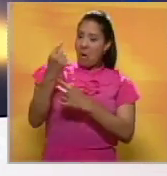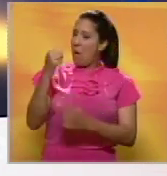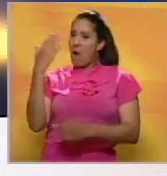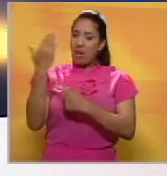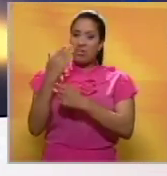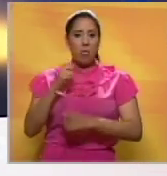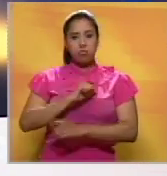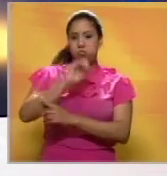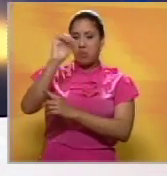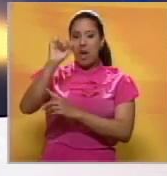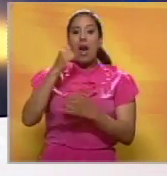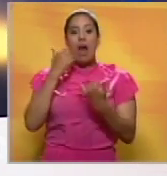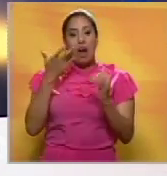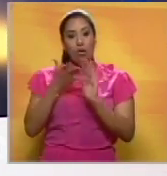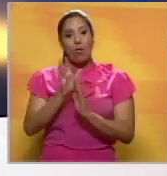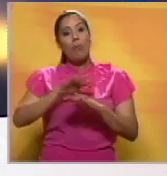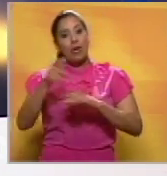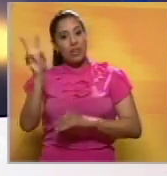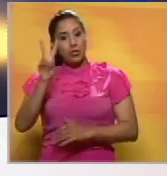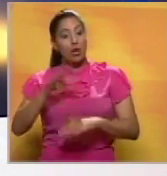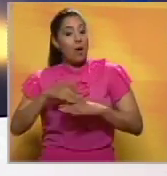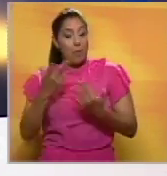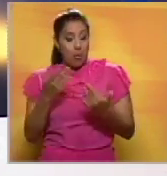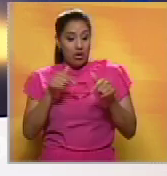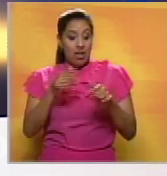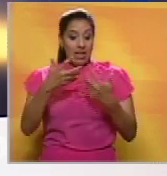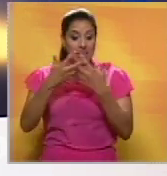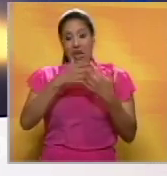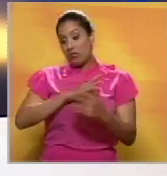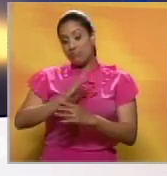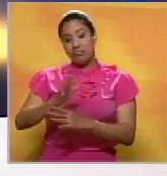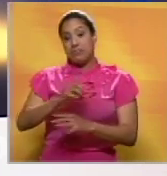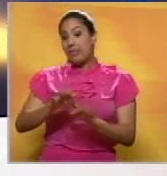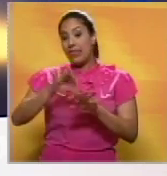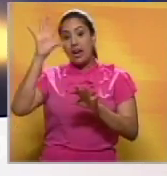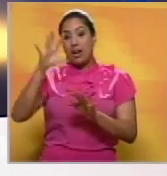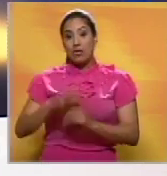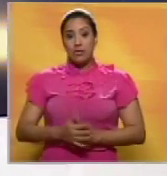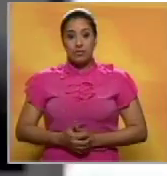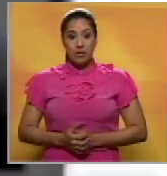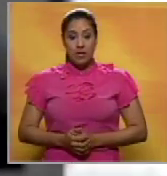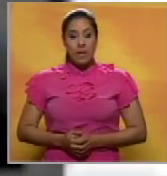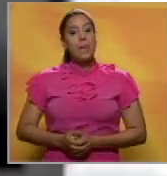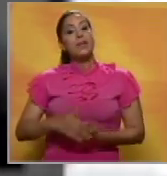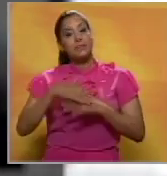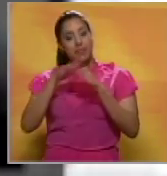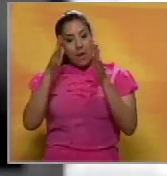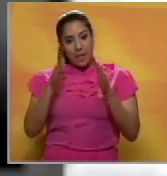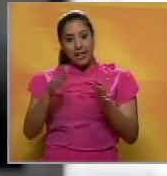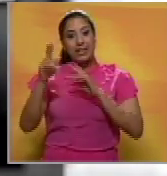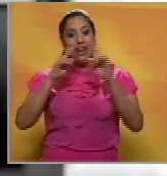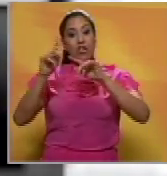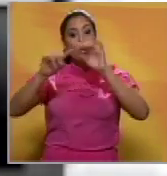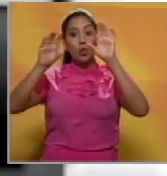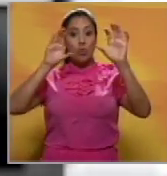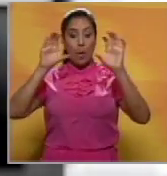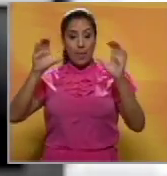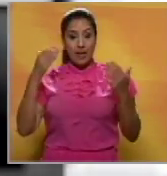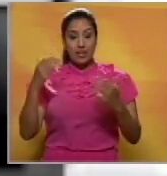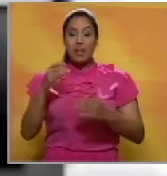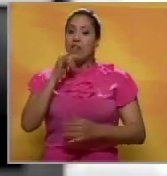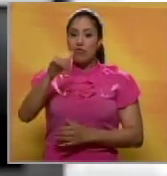a 8 magistrados del Tribunal Supremo de Justicia venezolano por parte del Departamento del Tesoro de Estados Unidos. La ministra para Relaciones